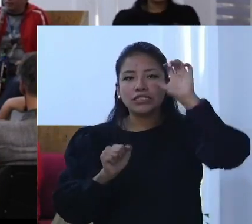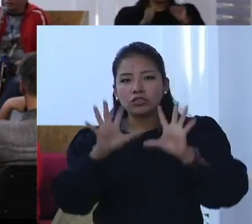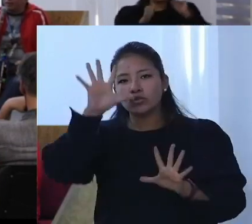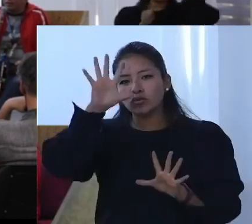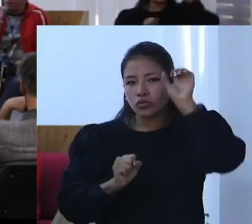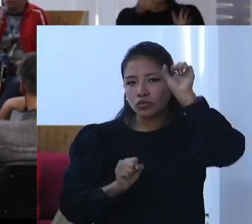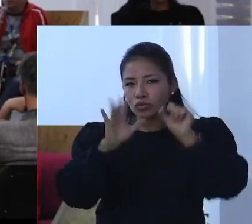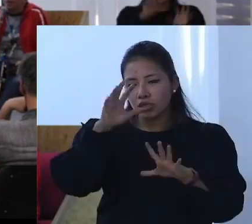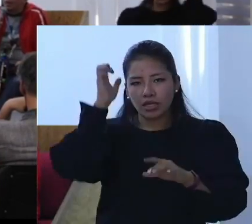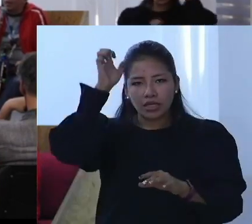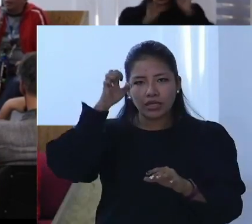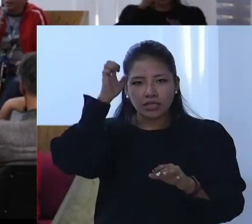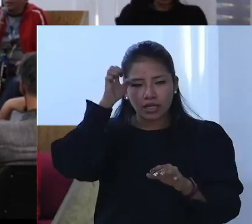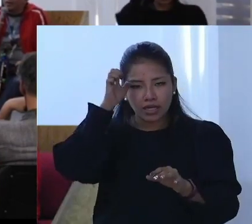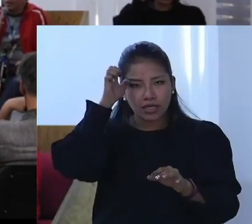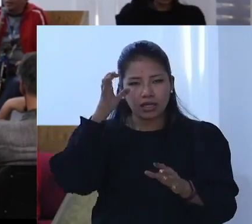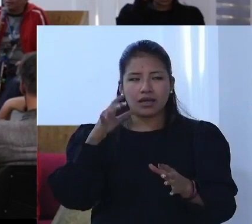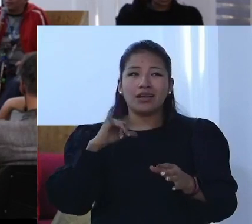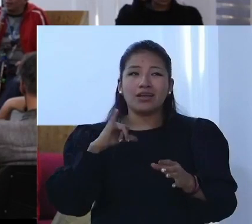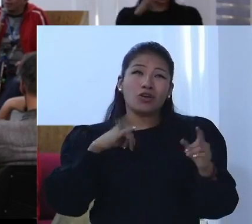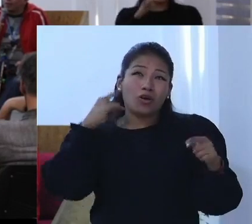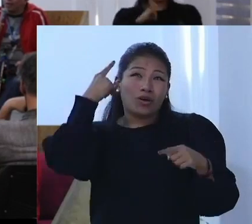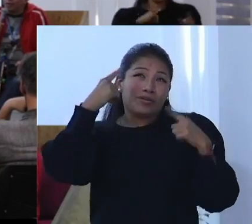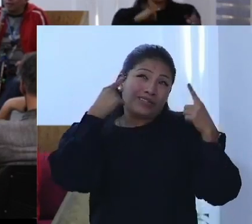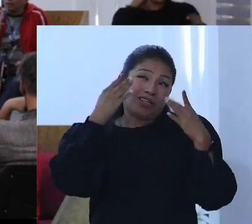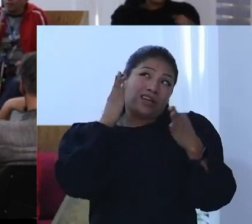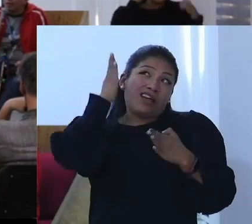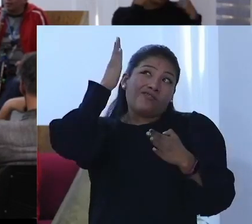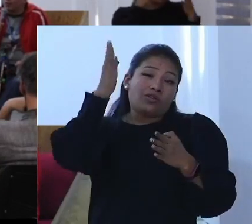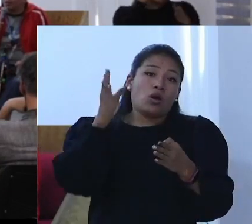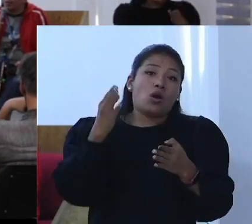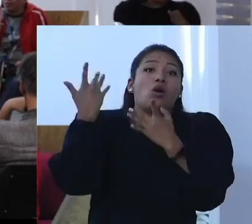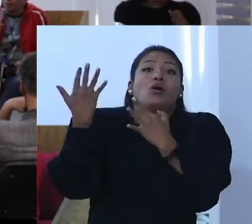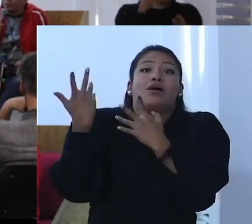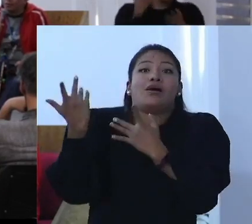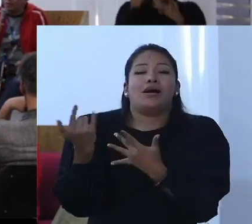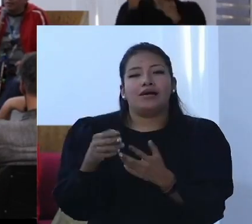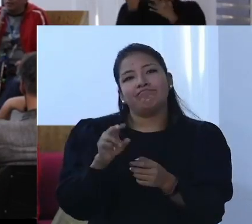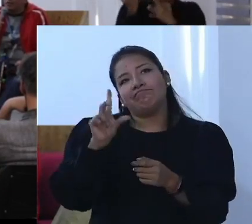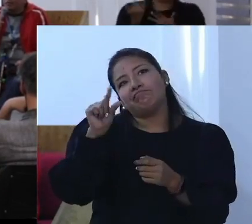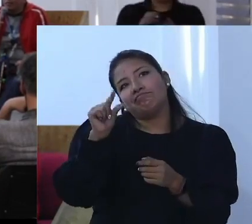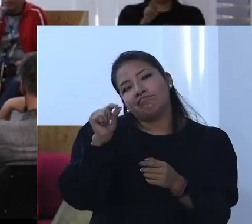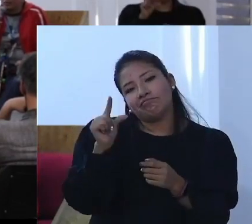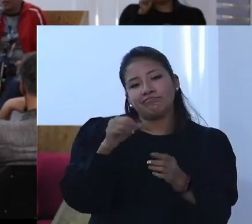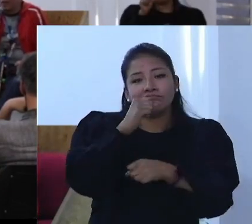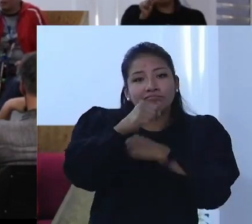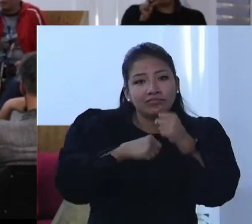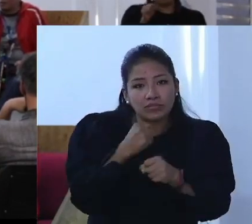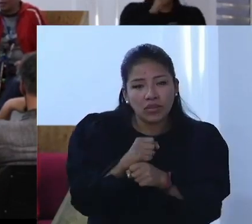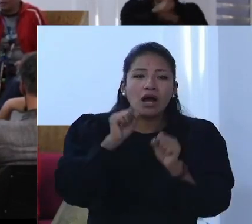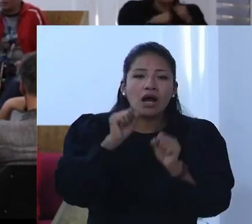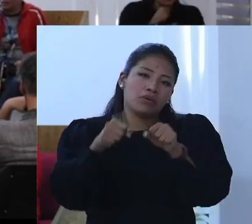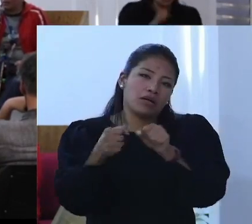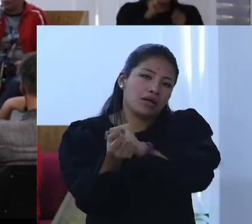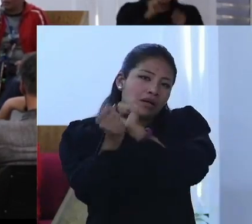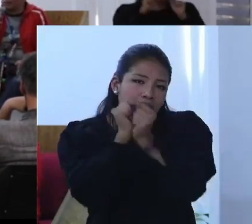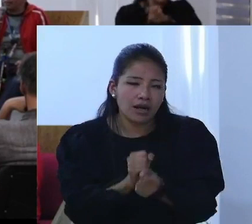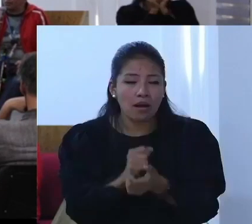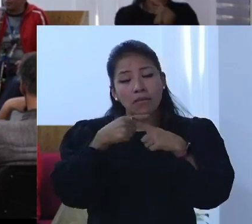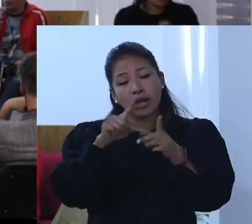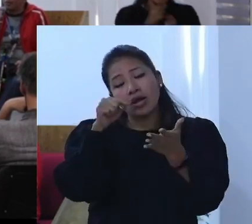se cambiará el estado de aquí a cinco años a diez veinte años no lo sabemos no pero esos cambios pequeños son los que